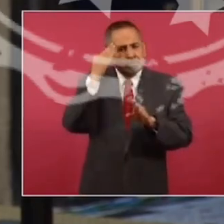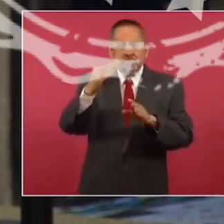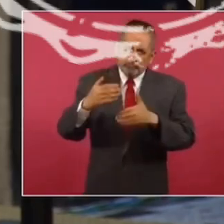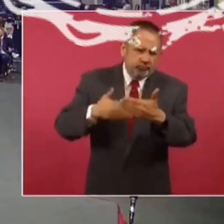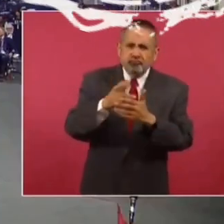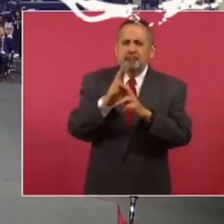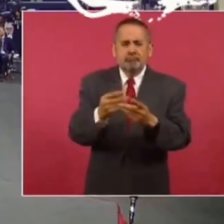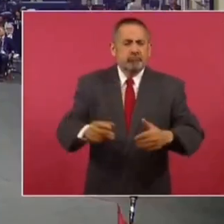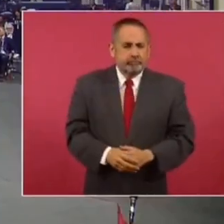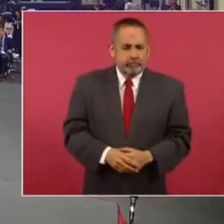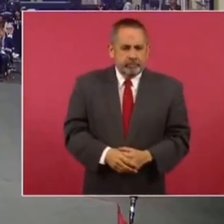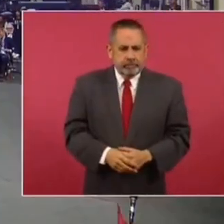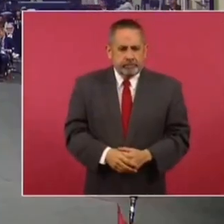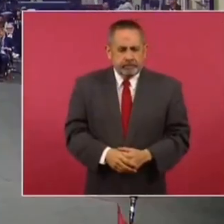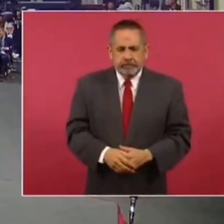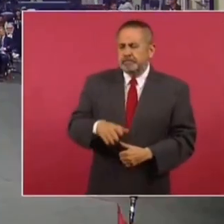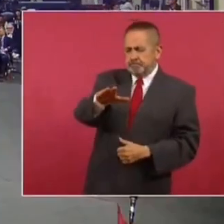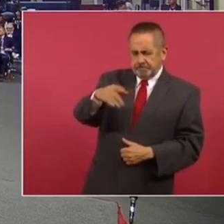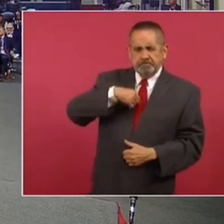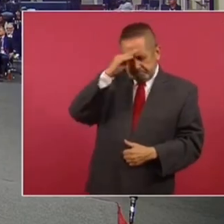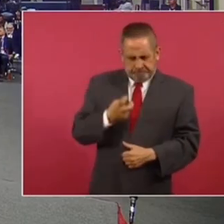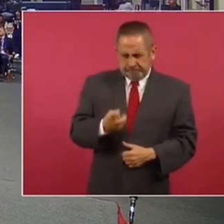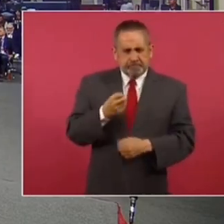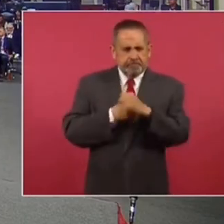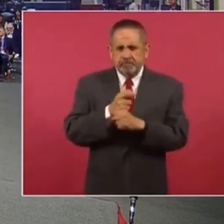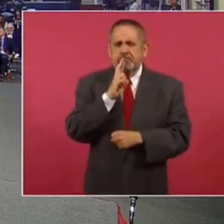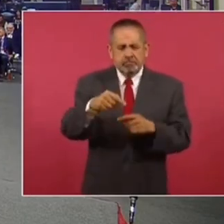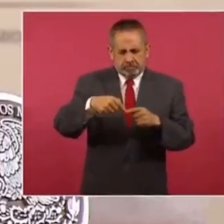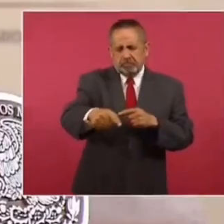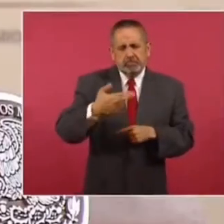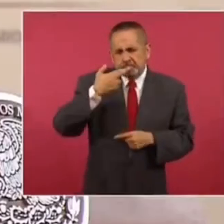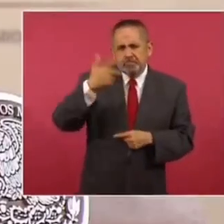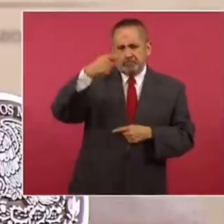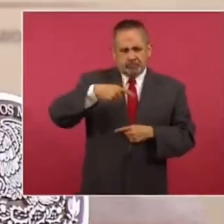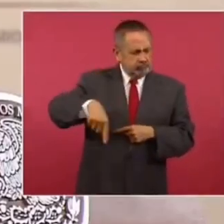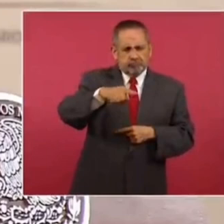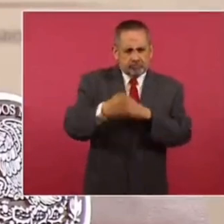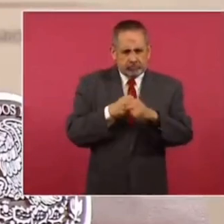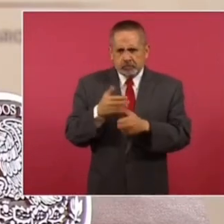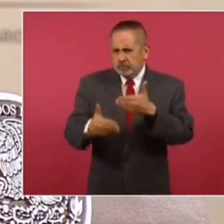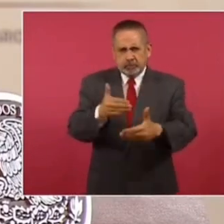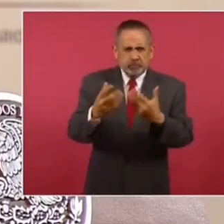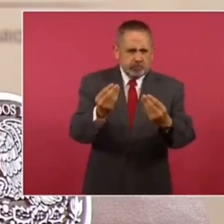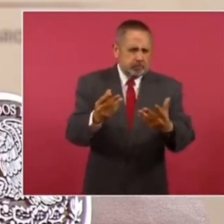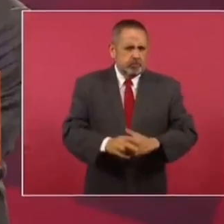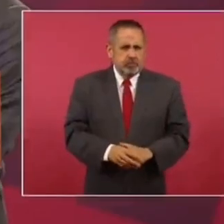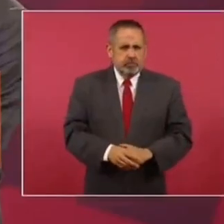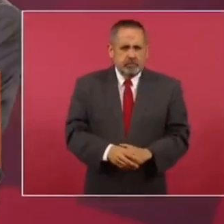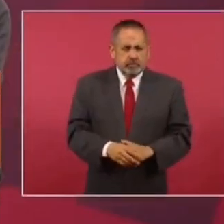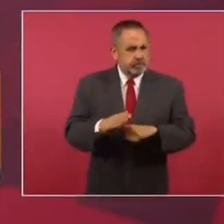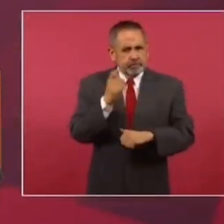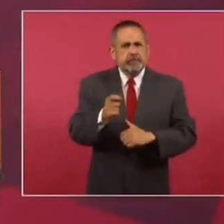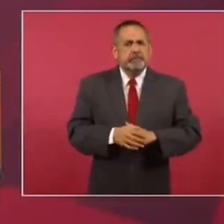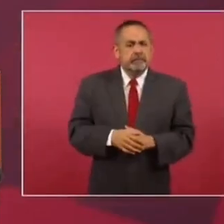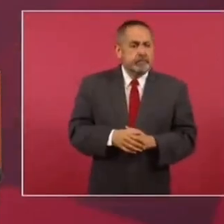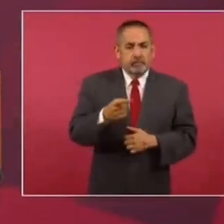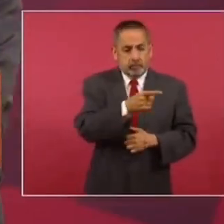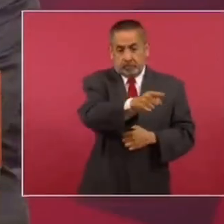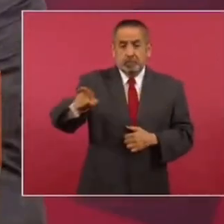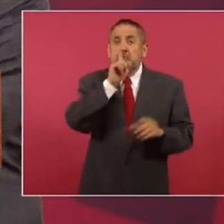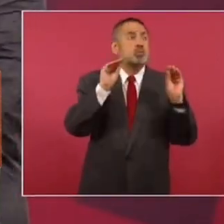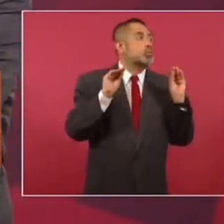nos va a llevar para dar la solución? Pues yo pienso que este año ya vamos a tener un mejor servicio de salud pública. Y hemos avanzado mucho. Porque cuando ustedes se